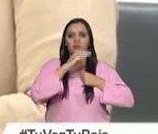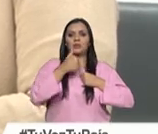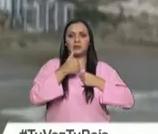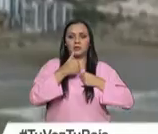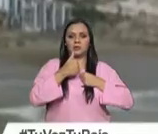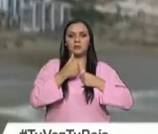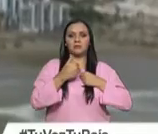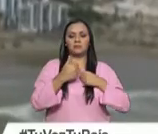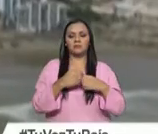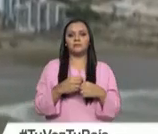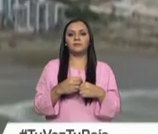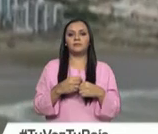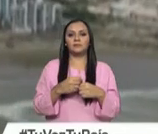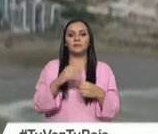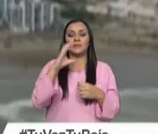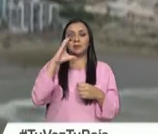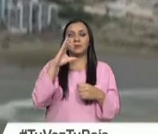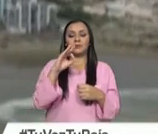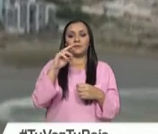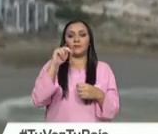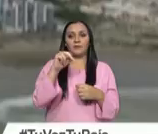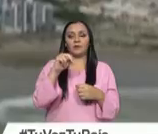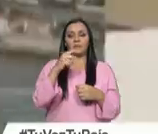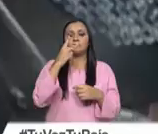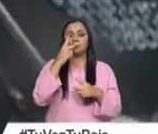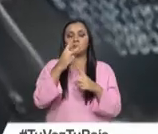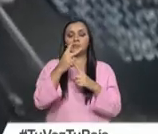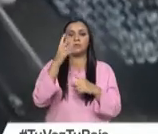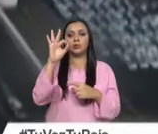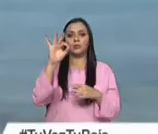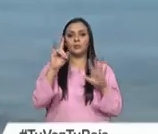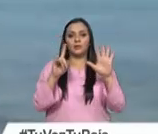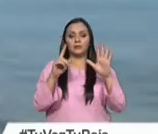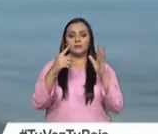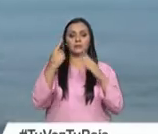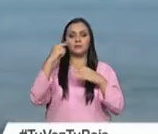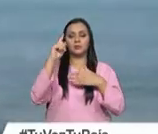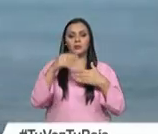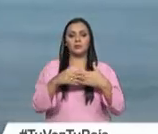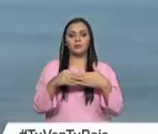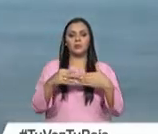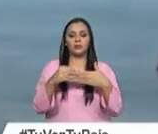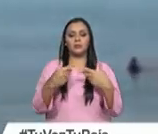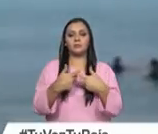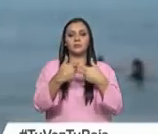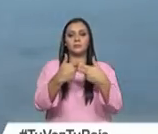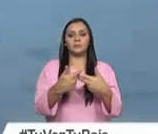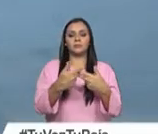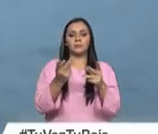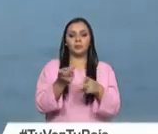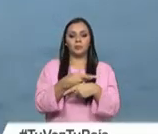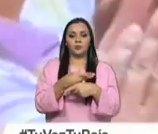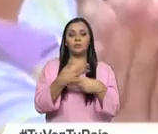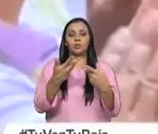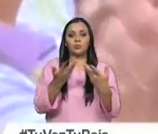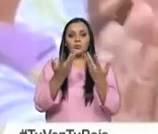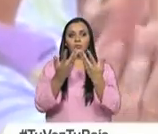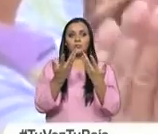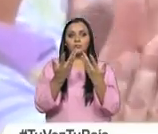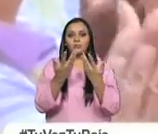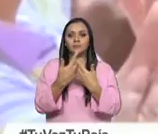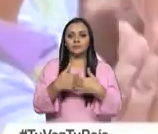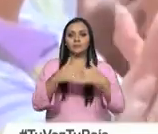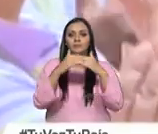7,1%. La Corporación Financiera Nacional destinó 96 millones de dólares en créditos productivos para la reactivación